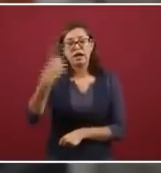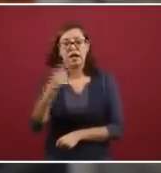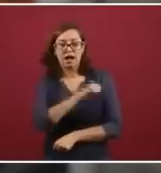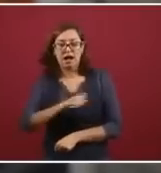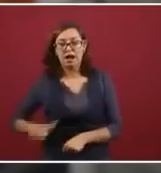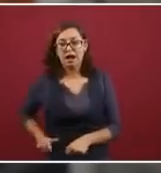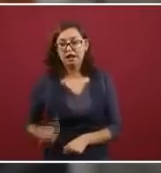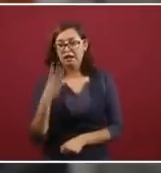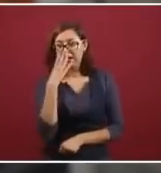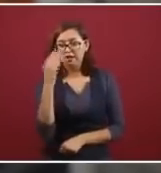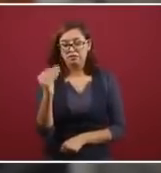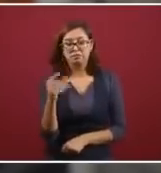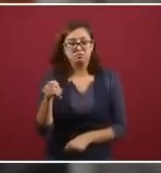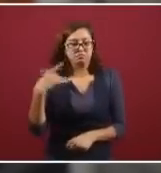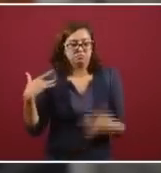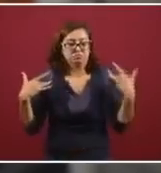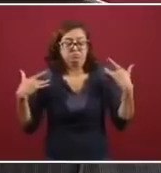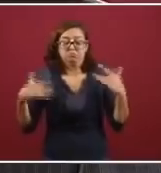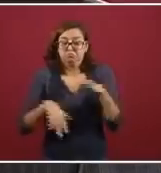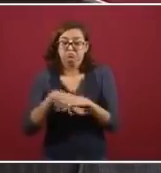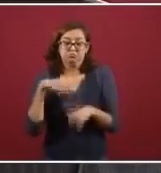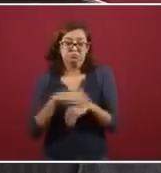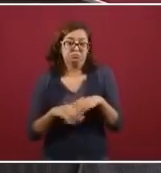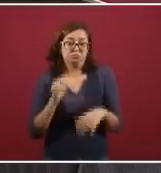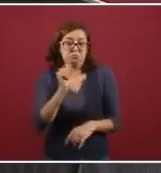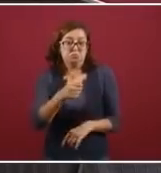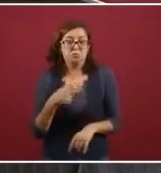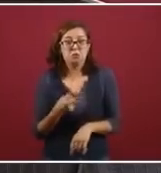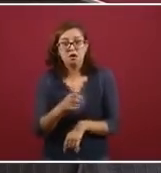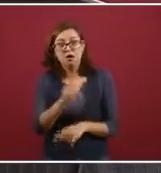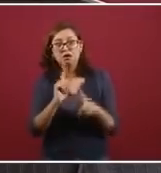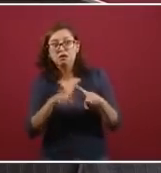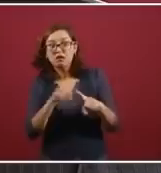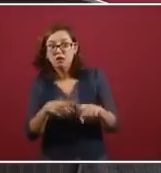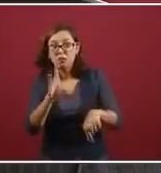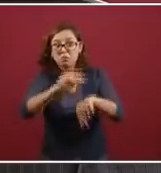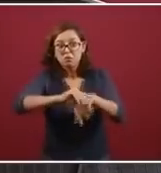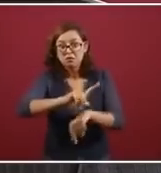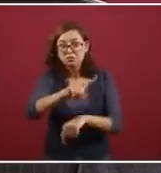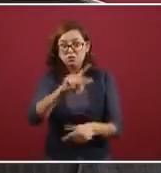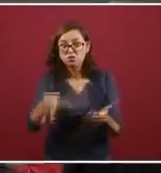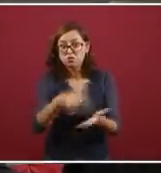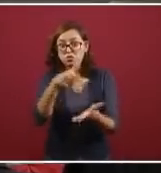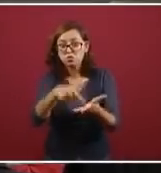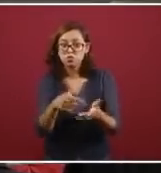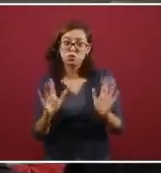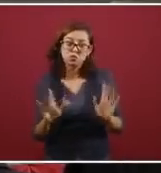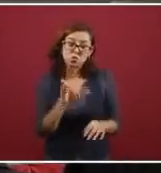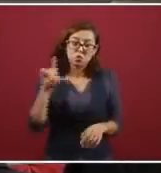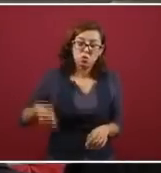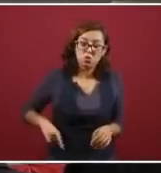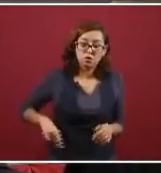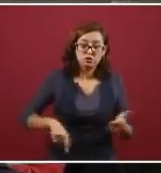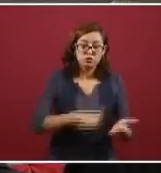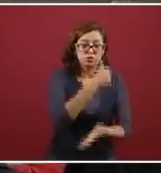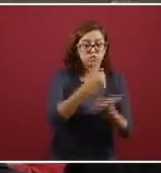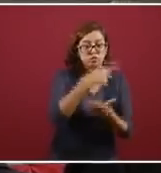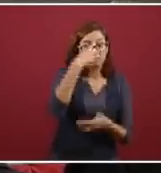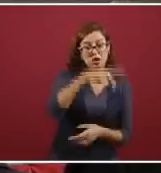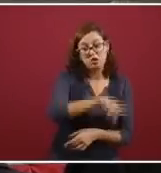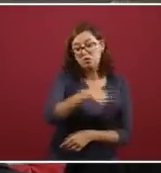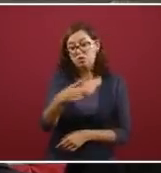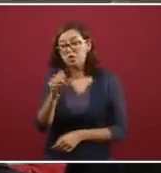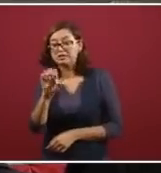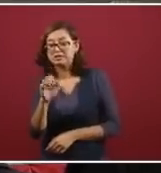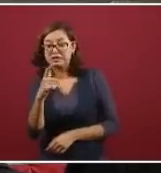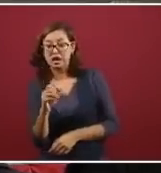que se deslindó de las responsabilidades, diciendo que los permisos para estos centros los da o el gobierno local o la Secretaría de